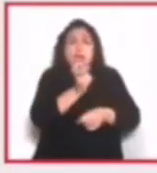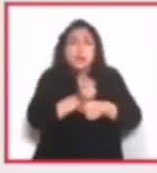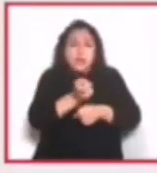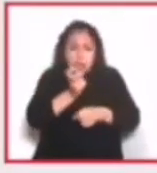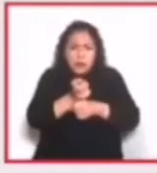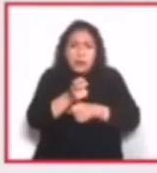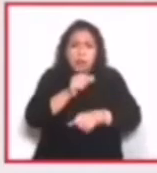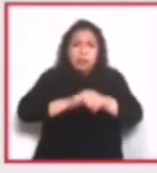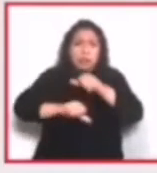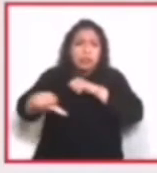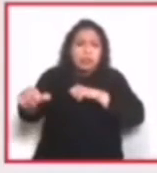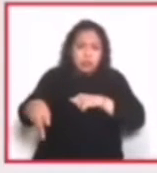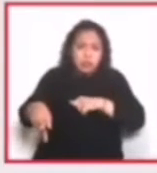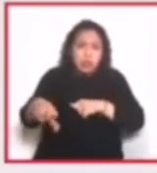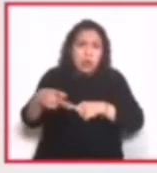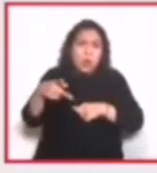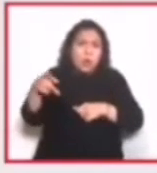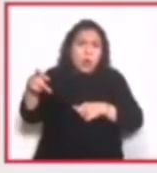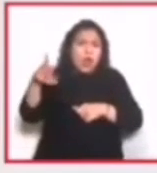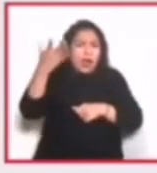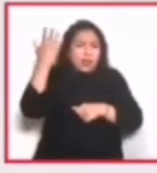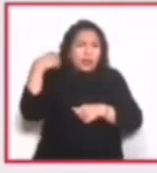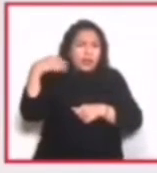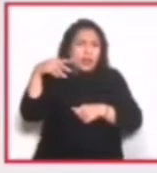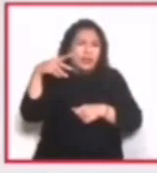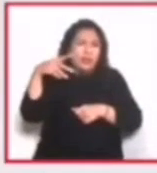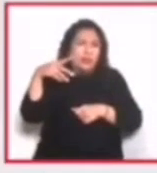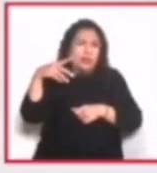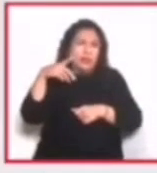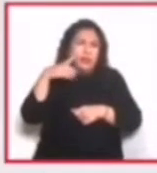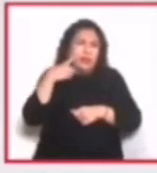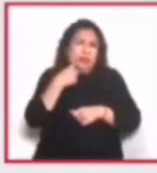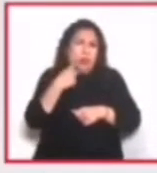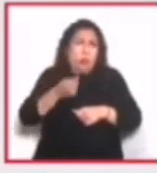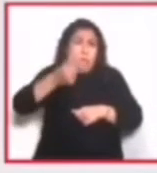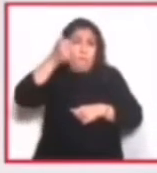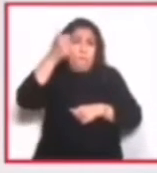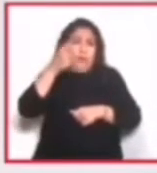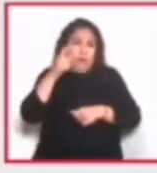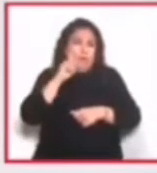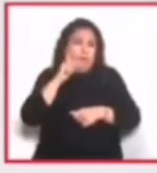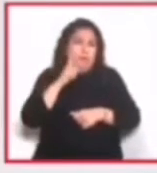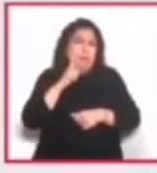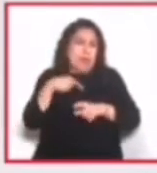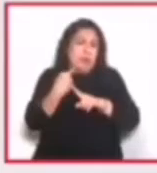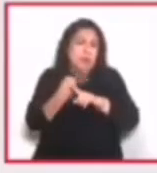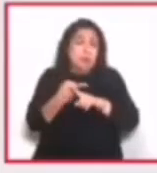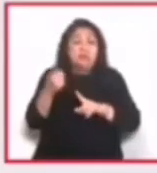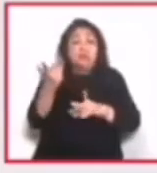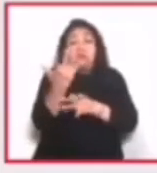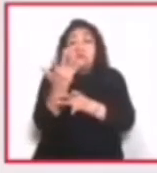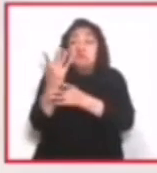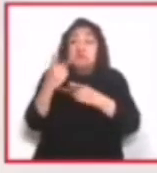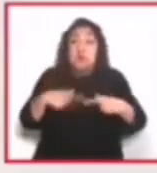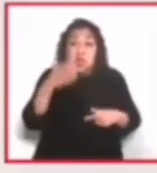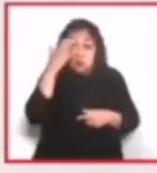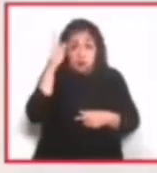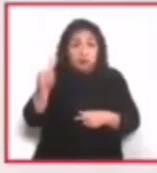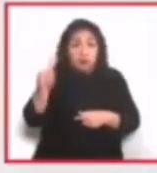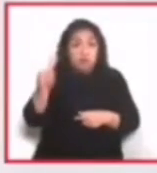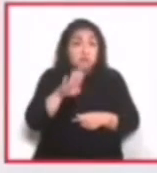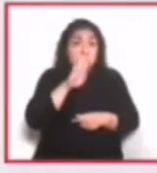cerveza vendieron su virginidad. Esto es algo que poco se sabe, era, según refieren la gente que la conociera, muy buena madre.